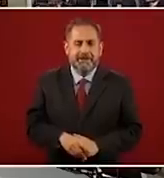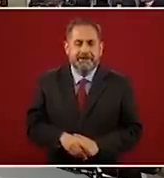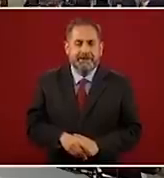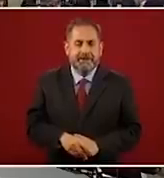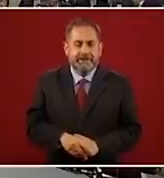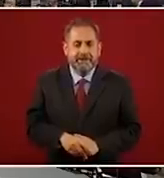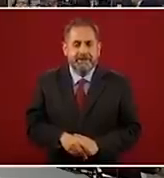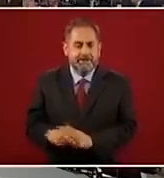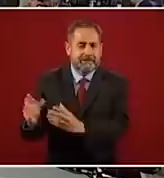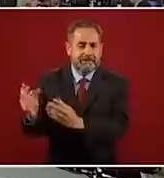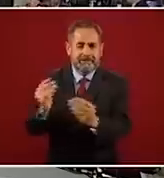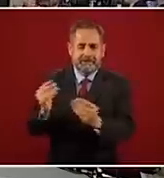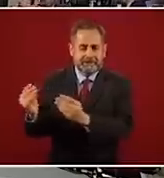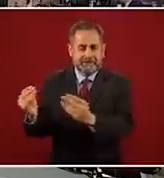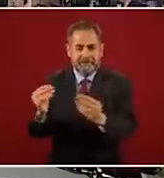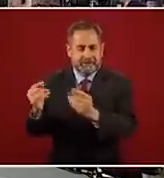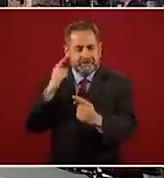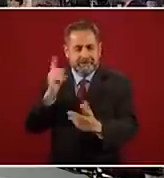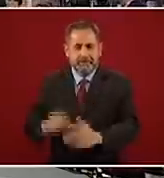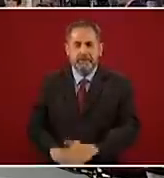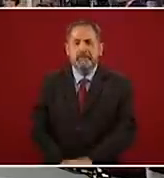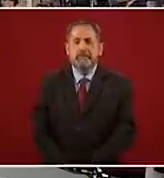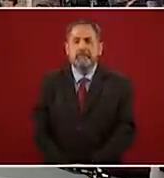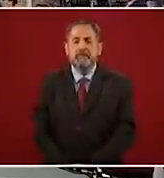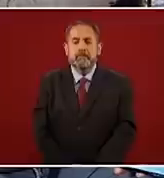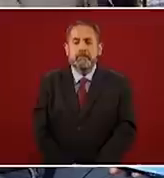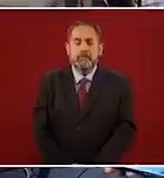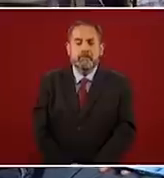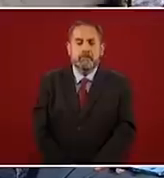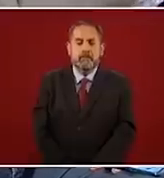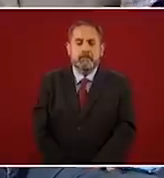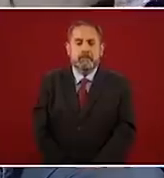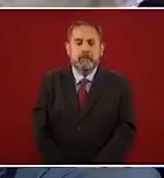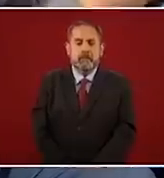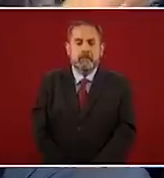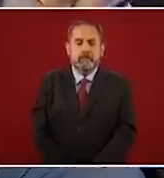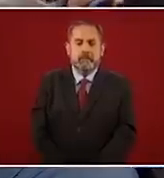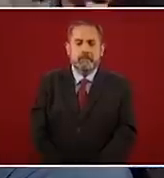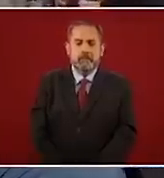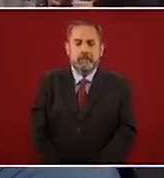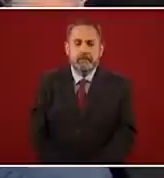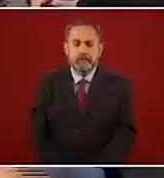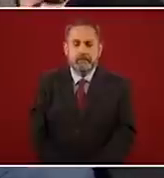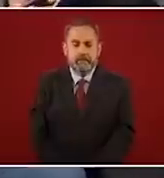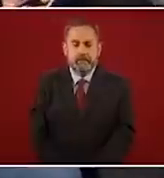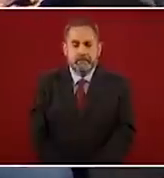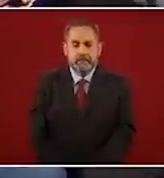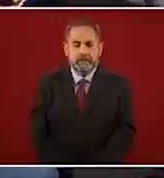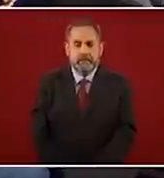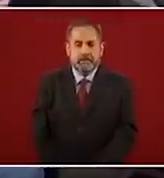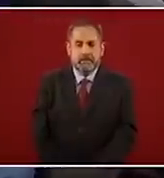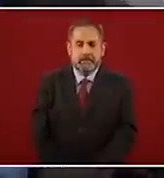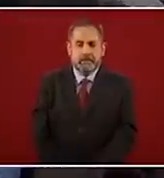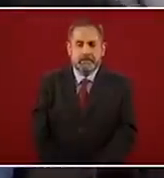Presidente, ¿apoyaría al diseñador Xochitl, que tiene problemas para hacer llegar el